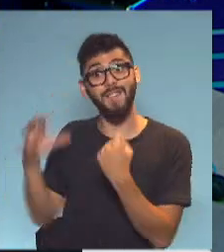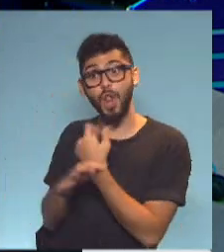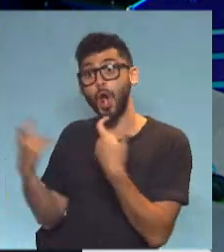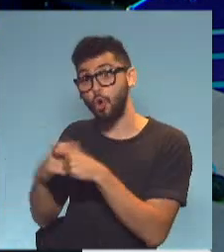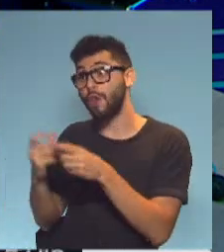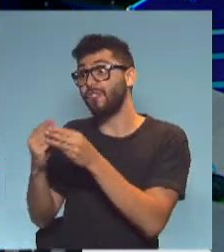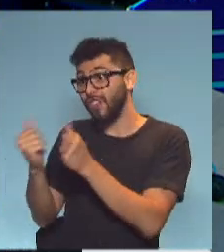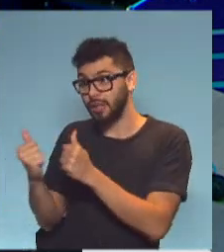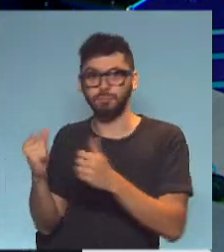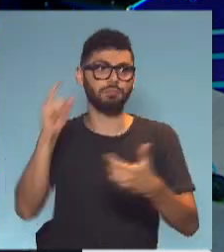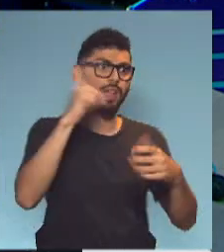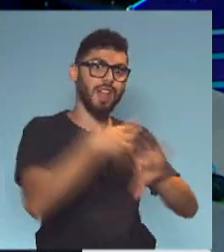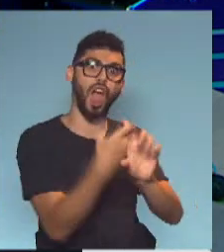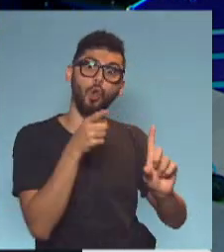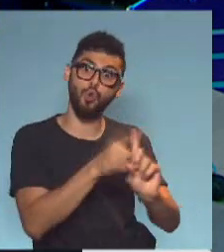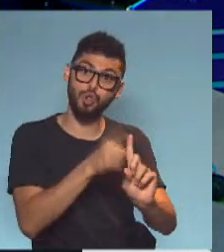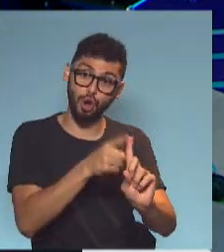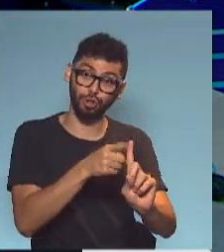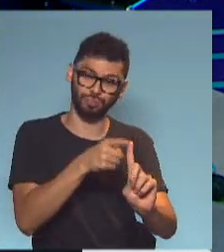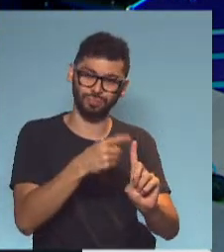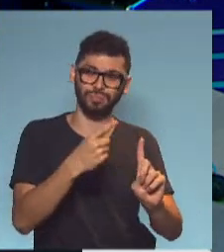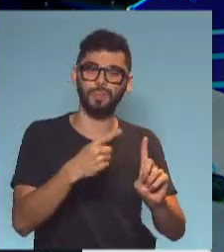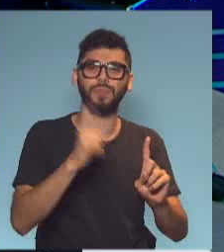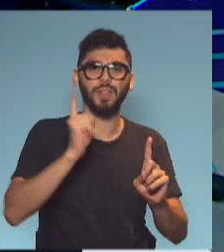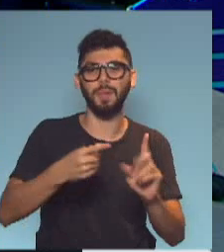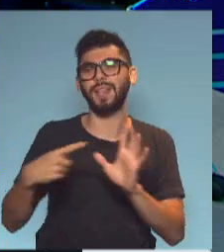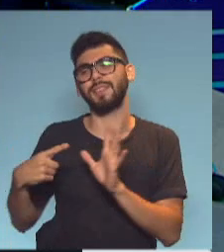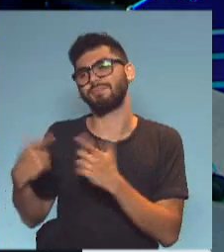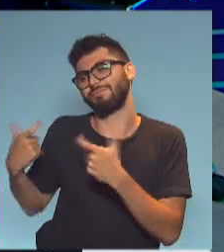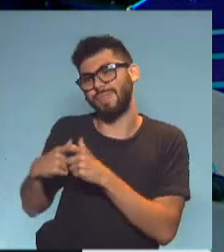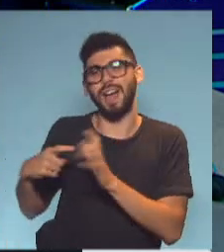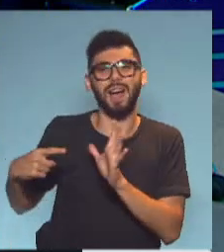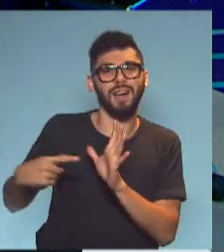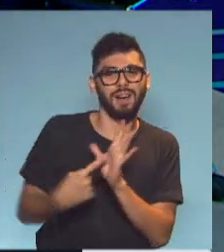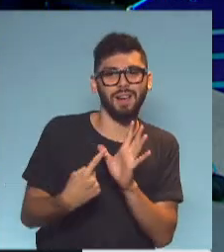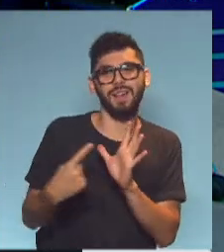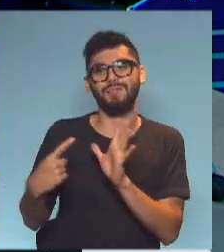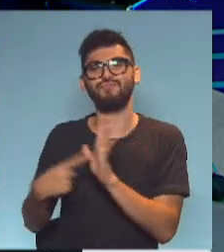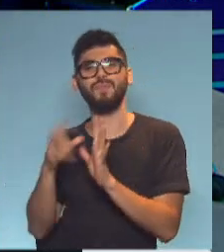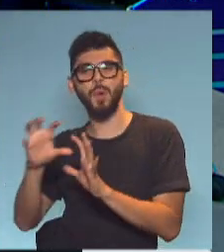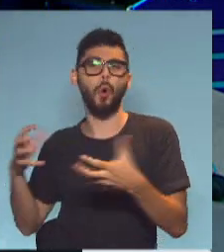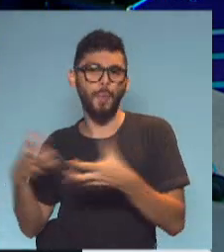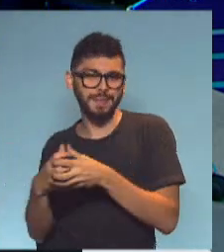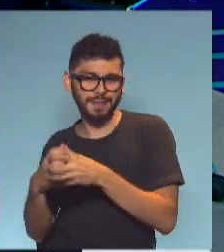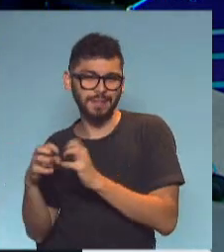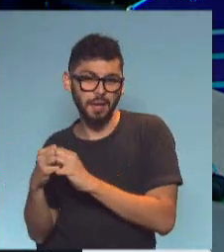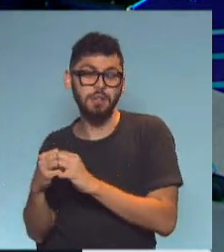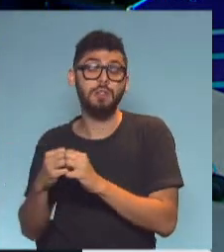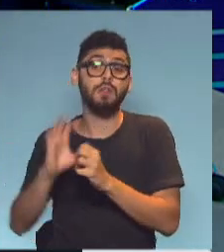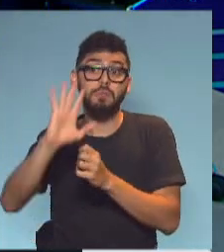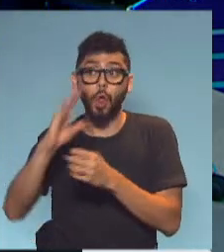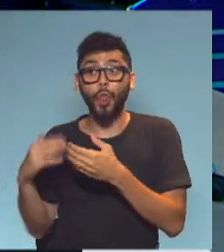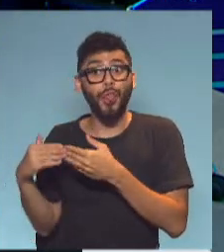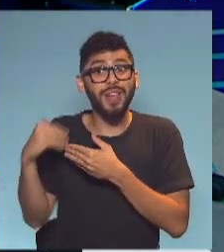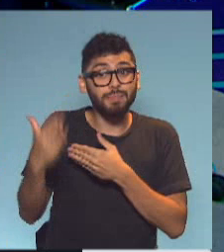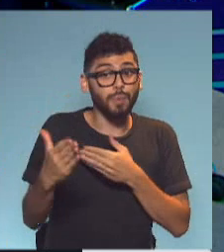y también las respectivas partes de Ciudad y Provincia de Buenos Aires. Pero luego de la reunión también, tanto el